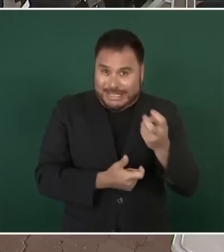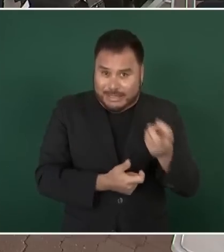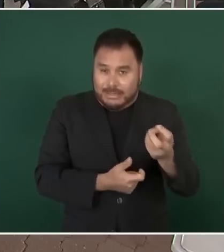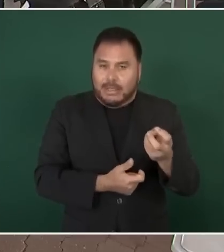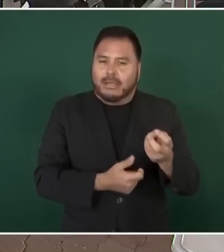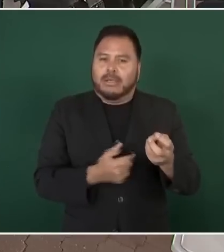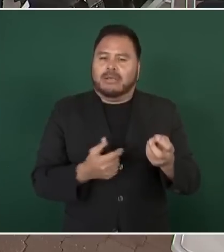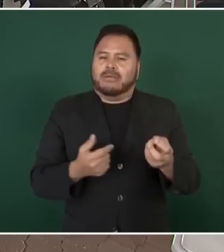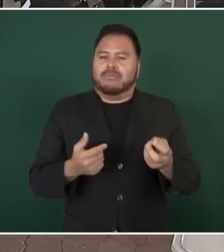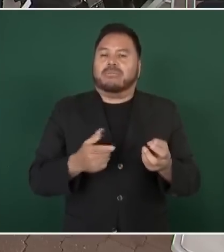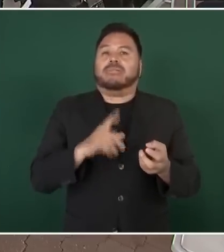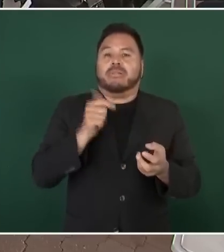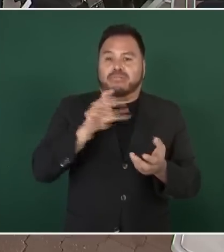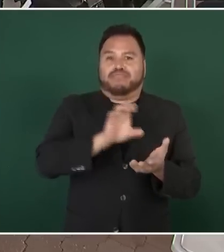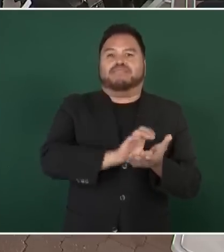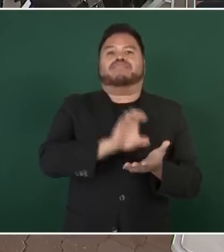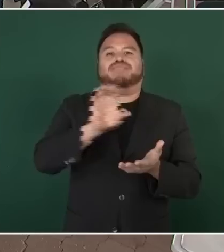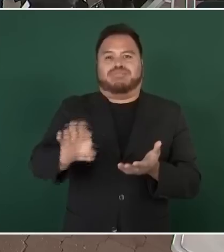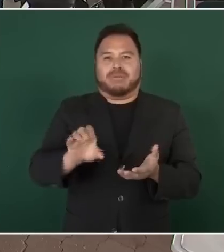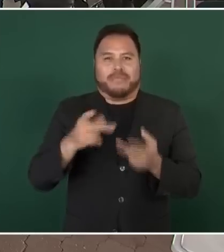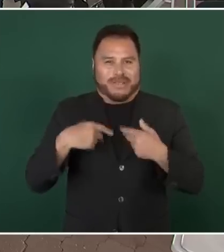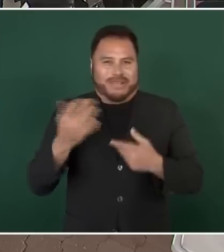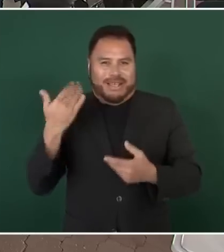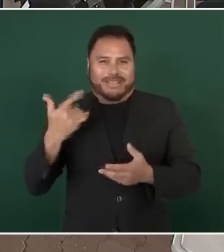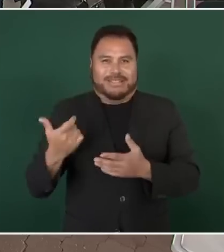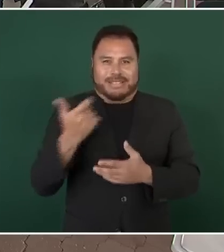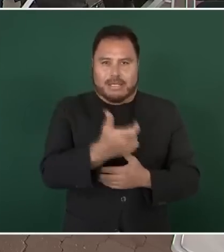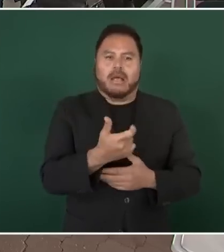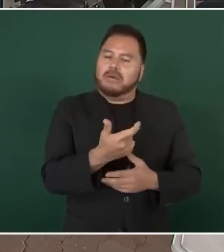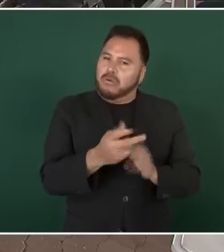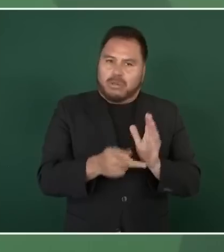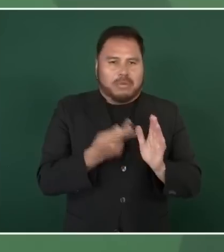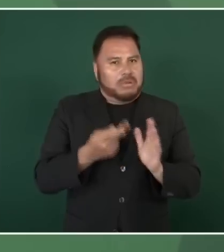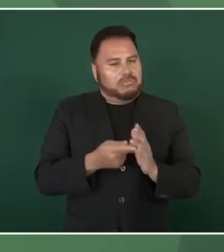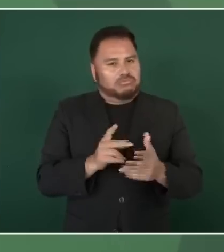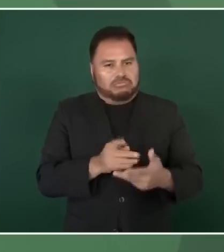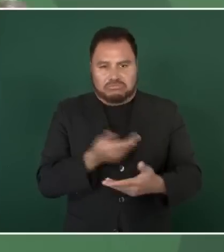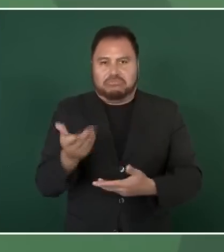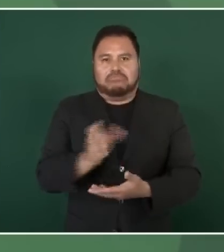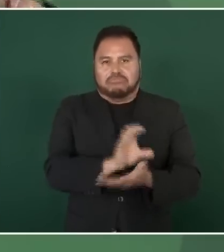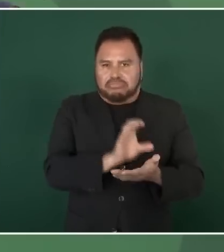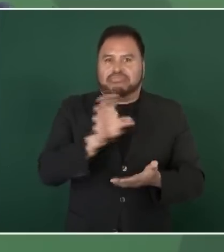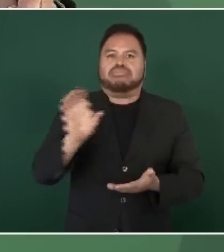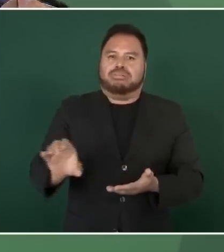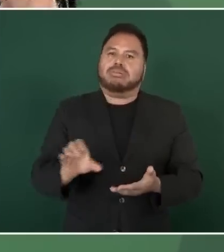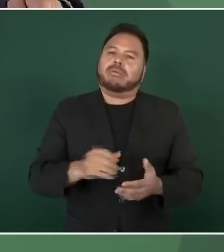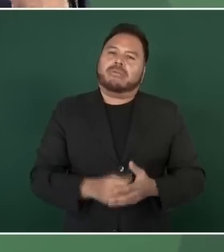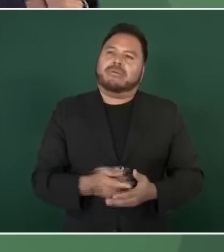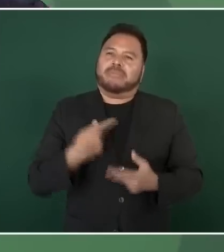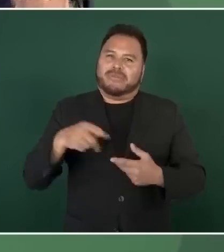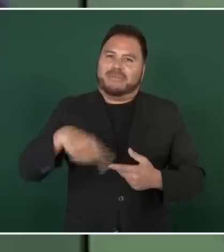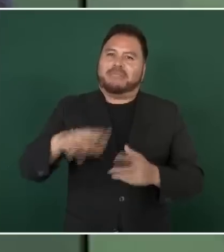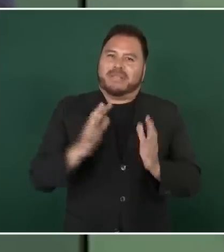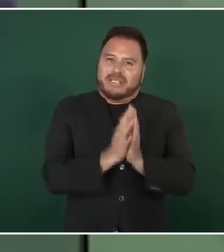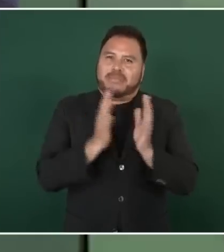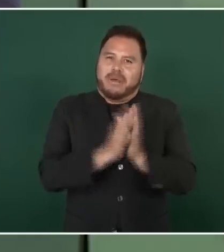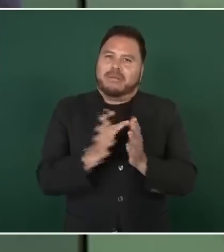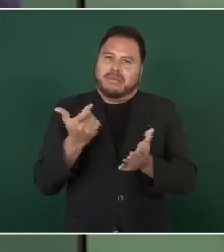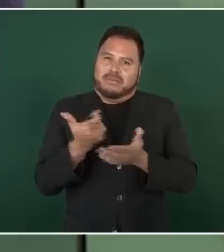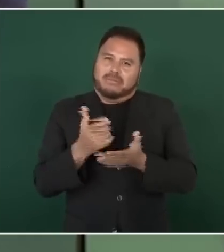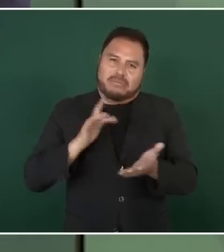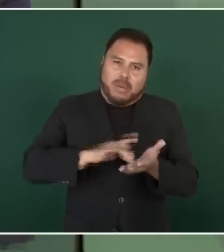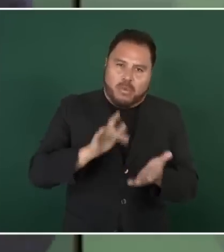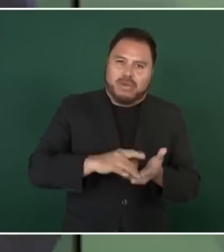a los aportantes, a los que habían participado con dinero para